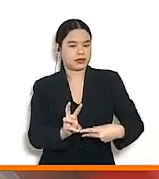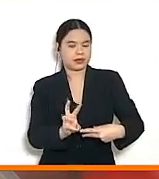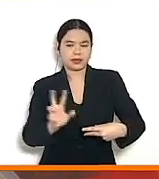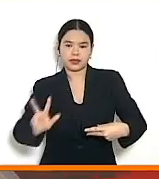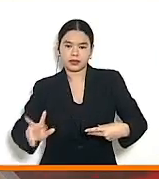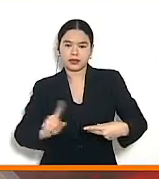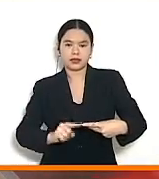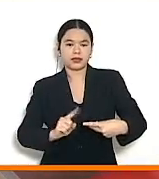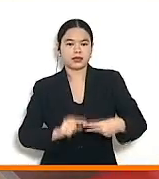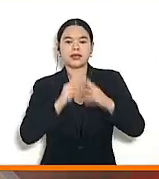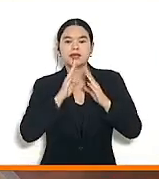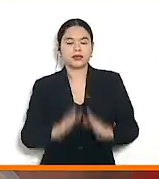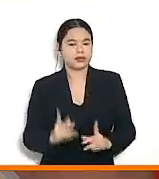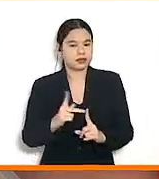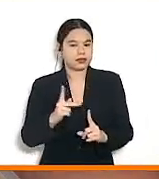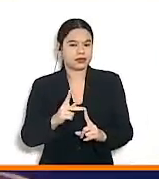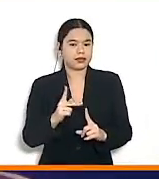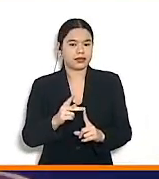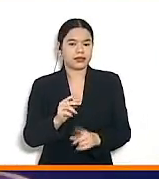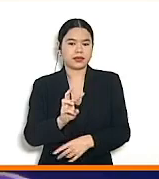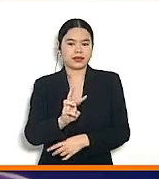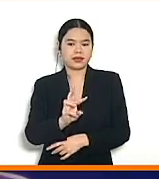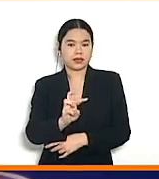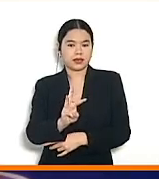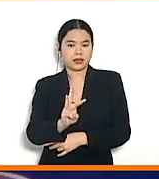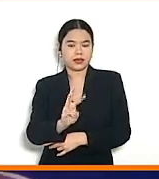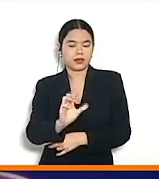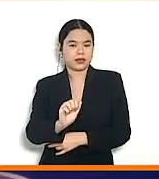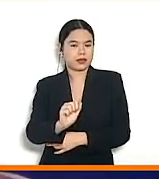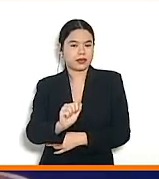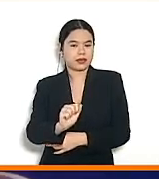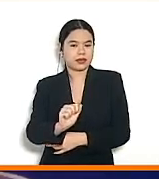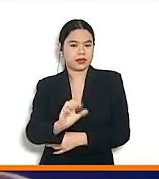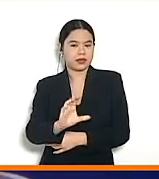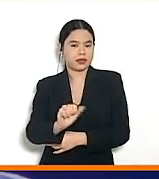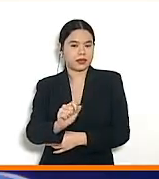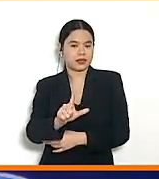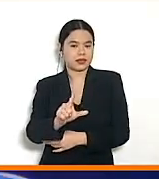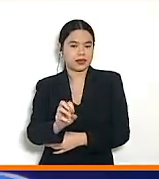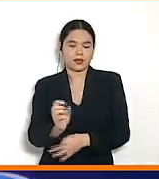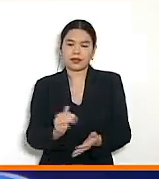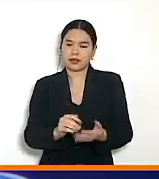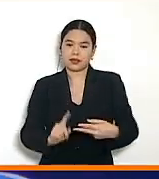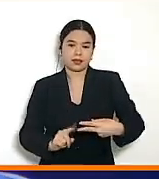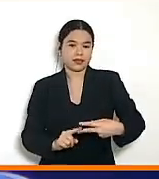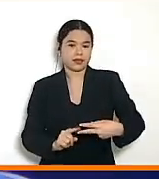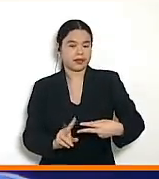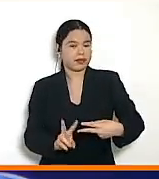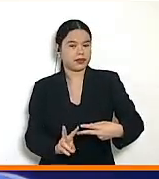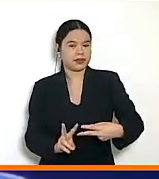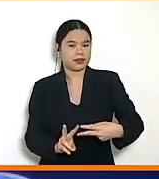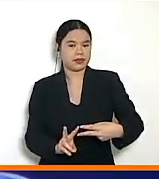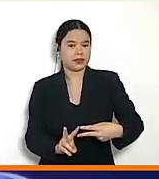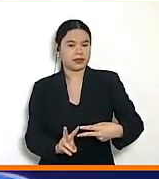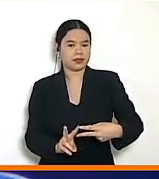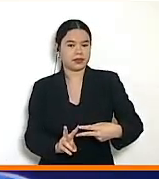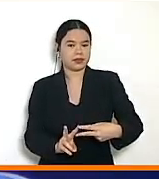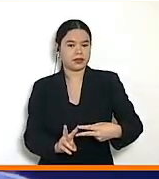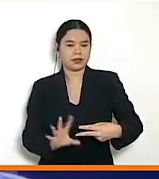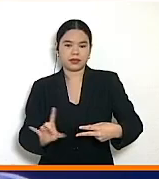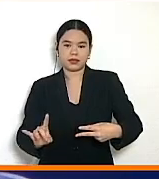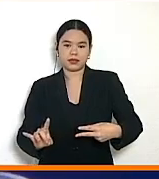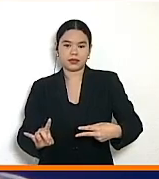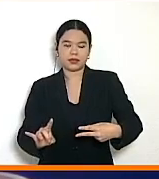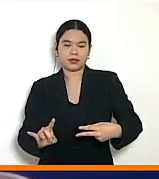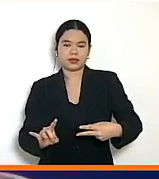73 con su catracha de salón según el número del primer mito atento porque es el 2 segundo dígito 8